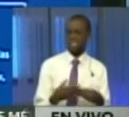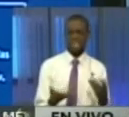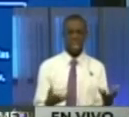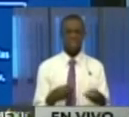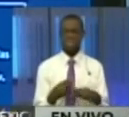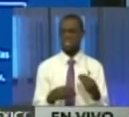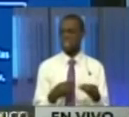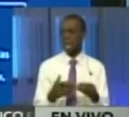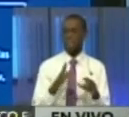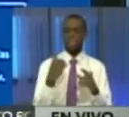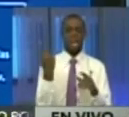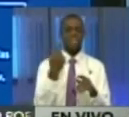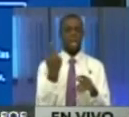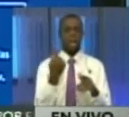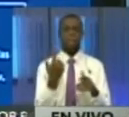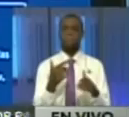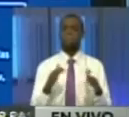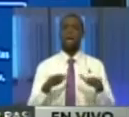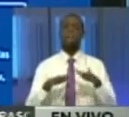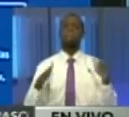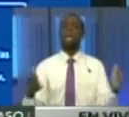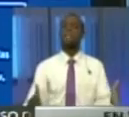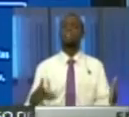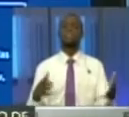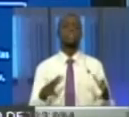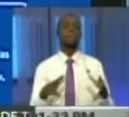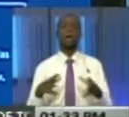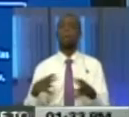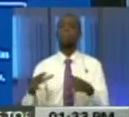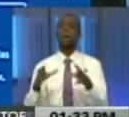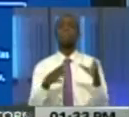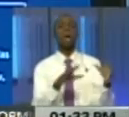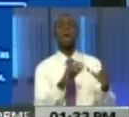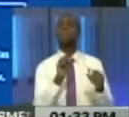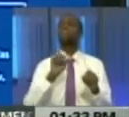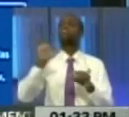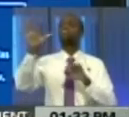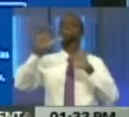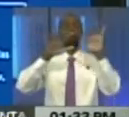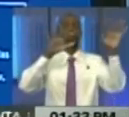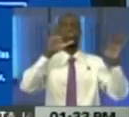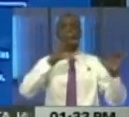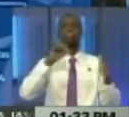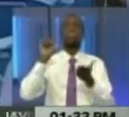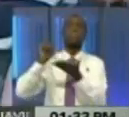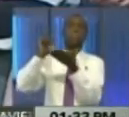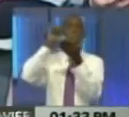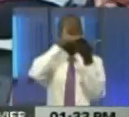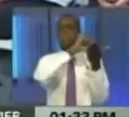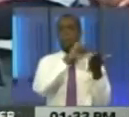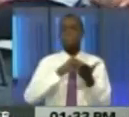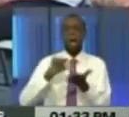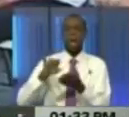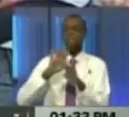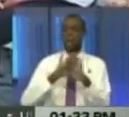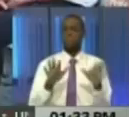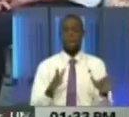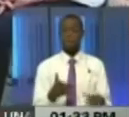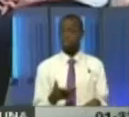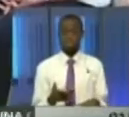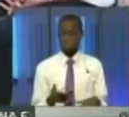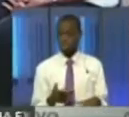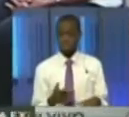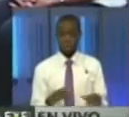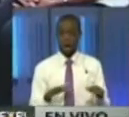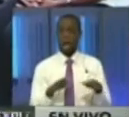la elaboración del tablamesa, que es la distribución de los centros de votación? No. No es solamente la elaboración de un tablamesa